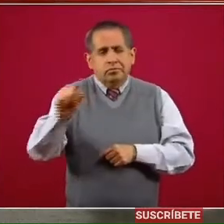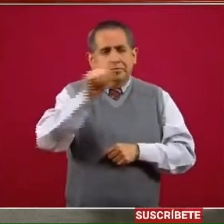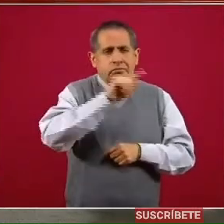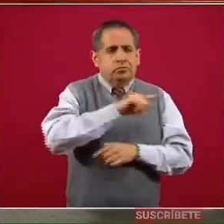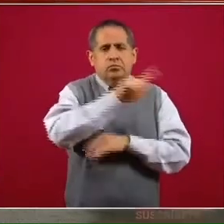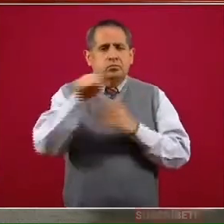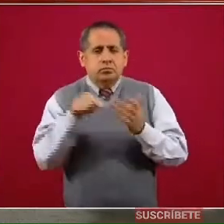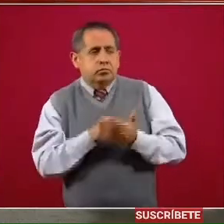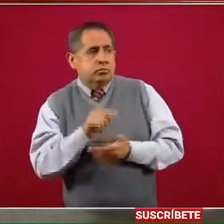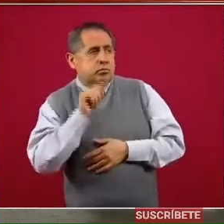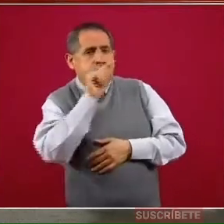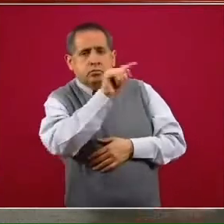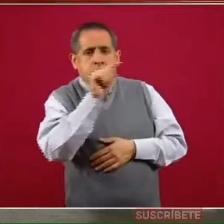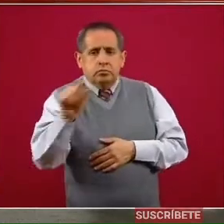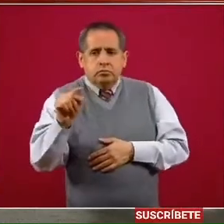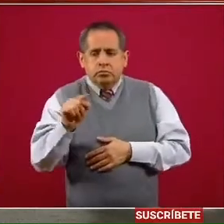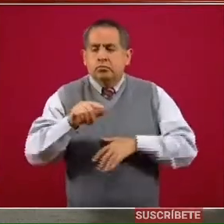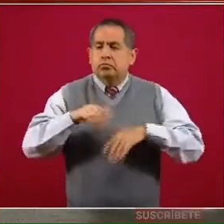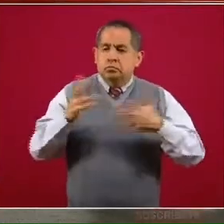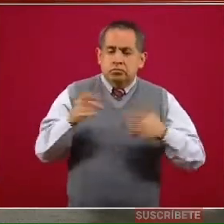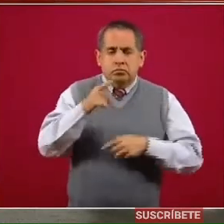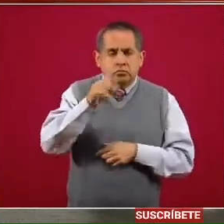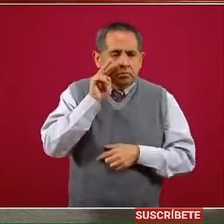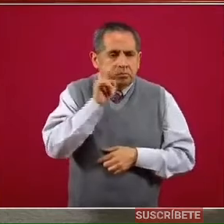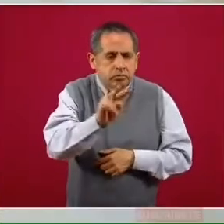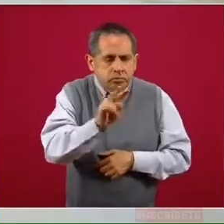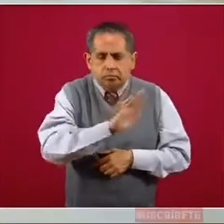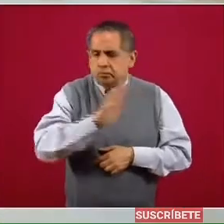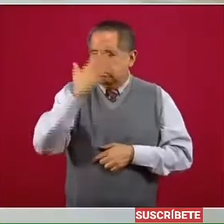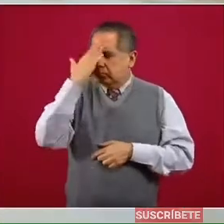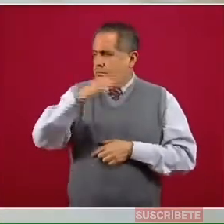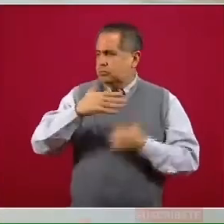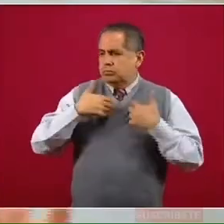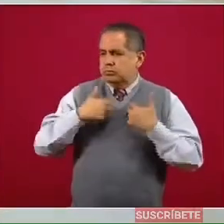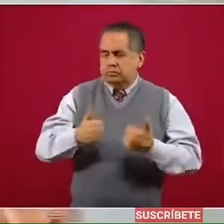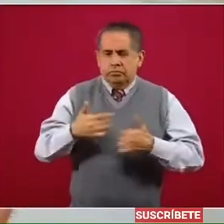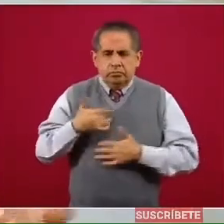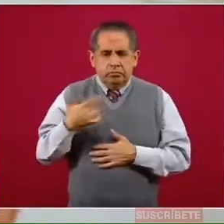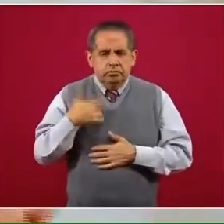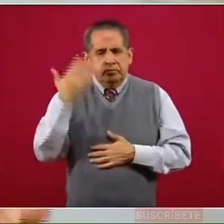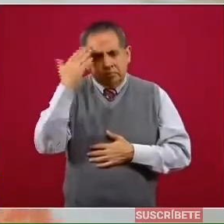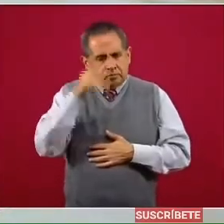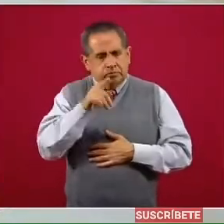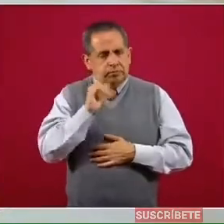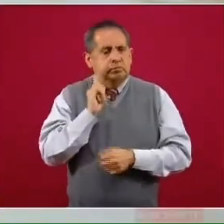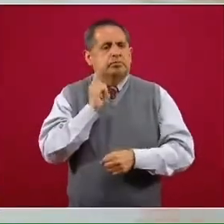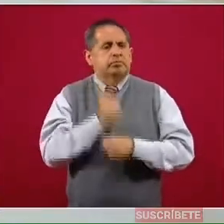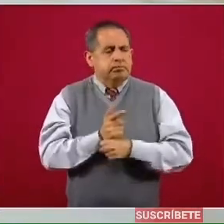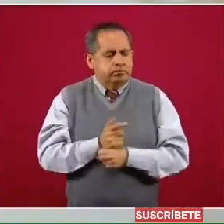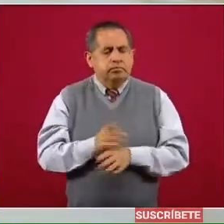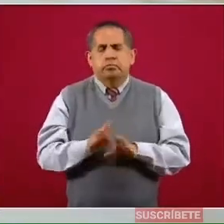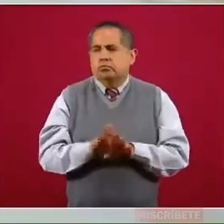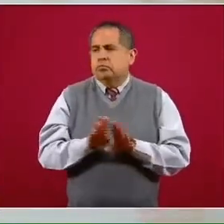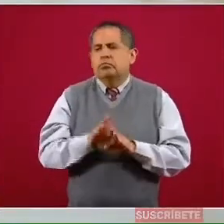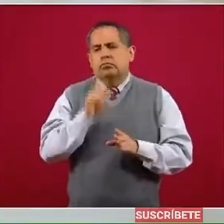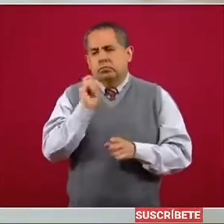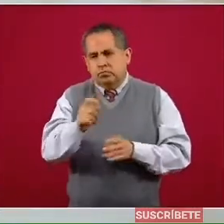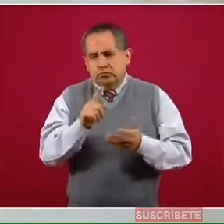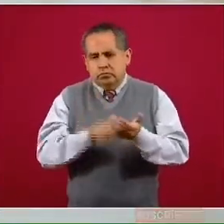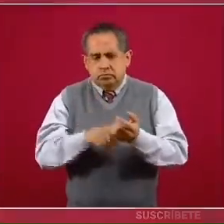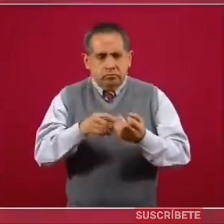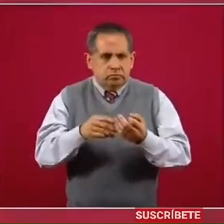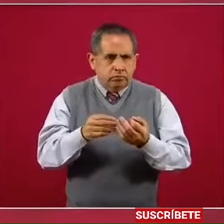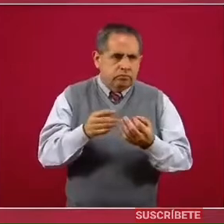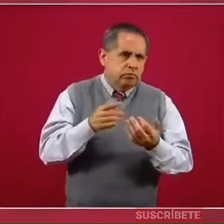una localidad en particular, tenga una referencia que le haga sentido, que usted pueda identificar de manera directa lo